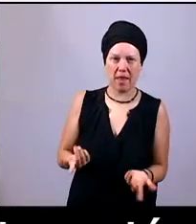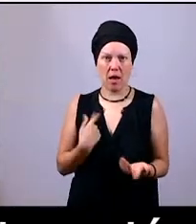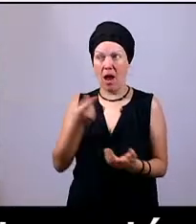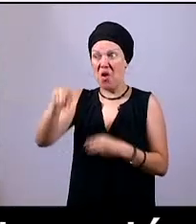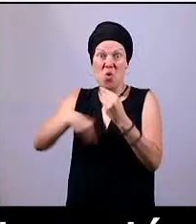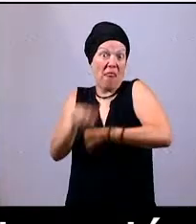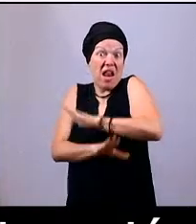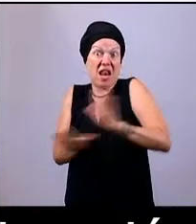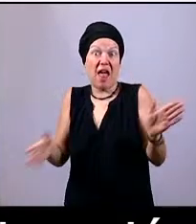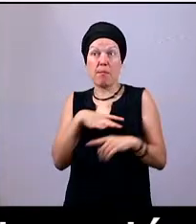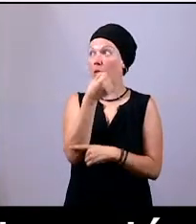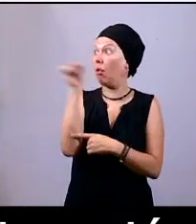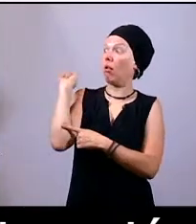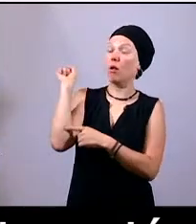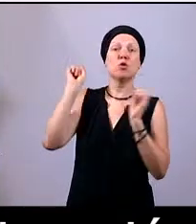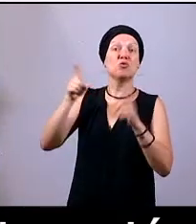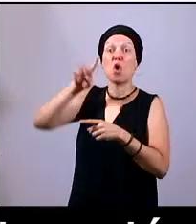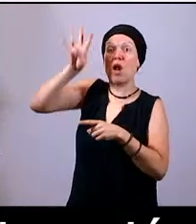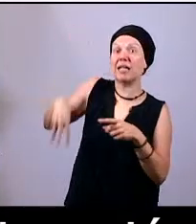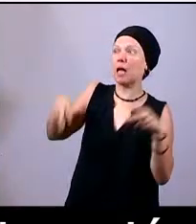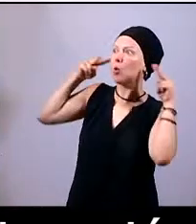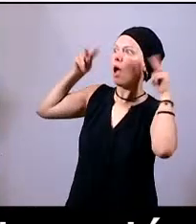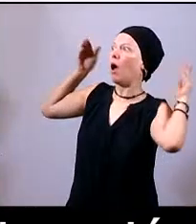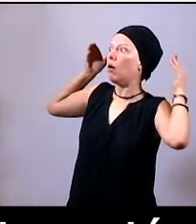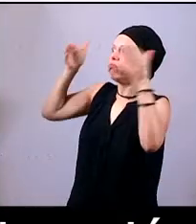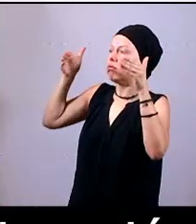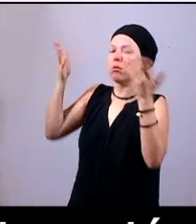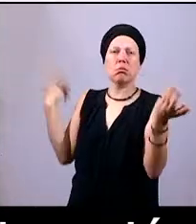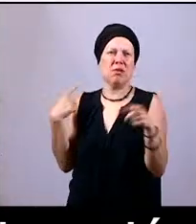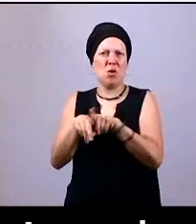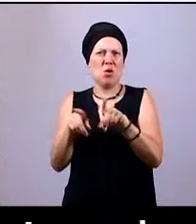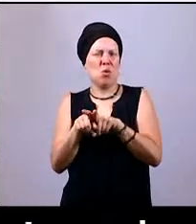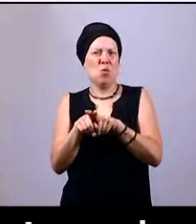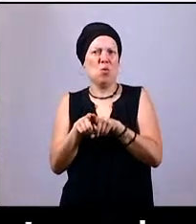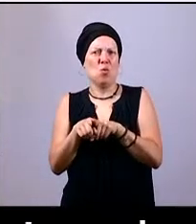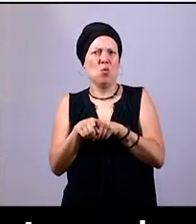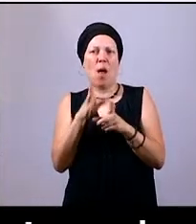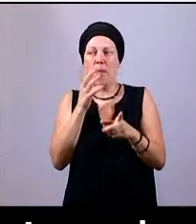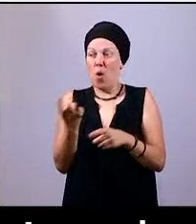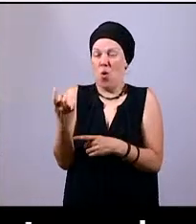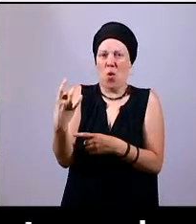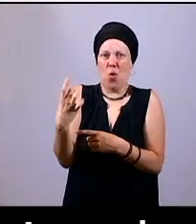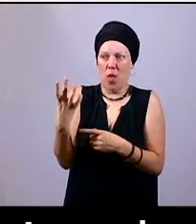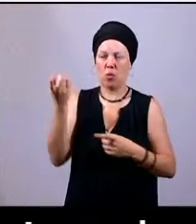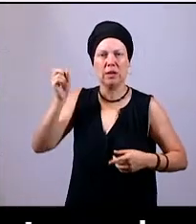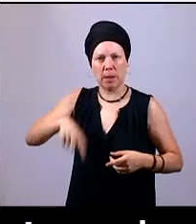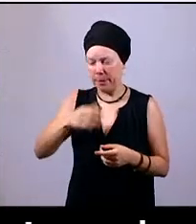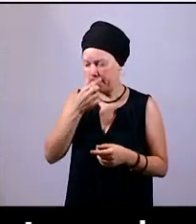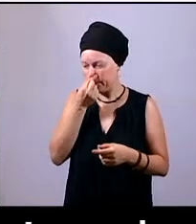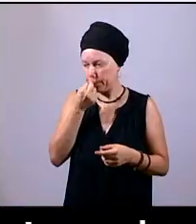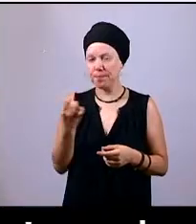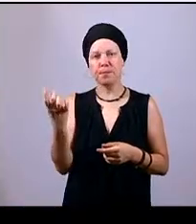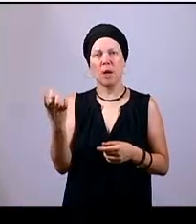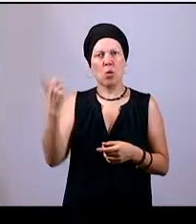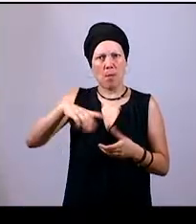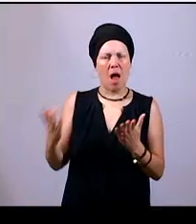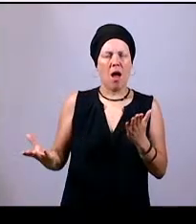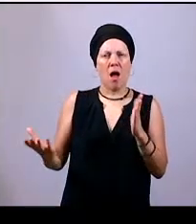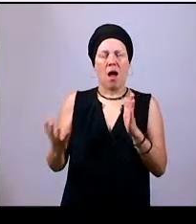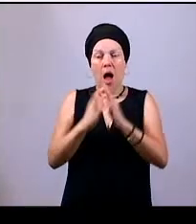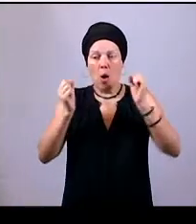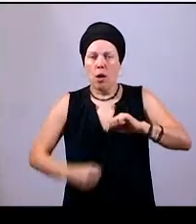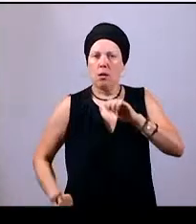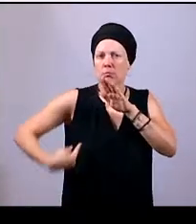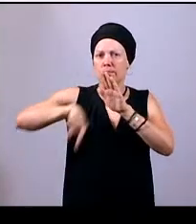de que esté mirando únicamente para Cataluña, con esa condonación de la deuda que también se introduce en el acuerdo, con ese